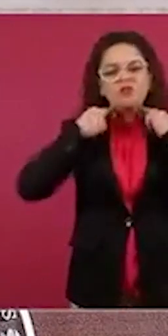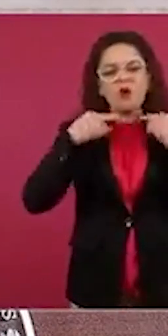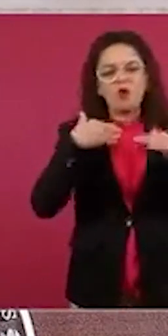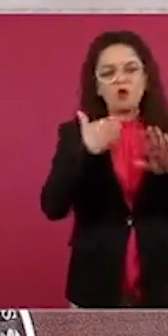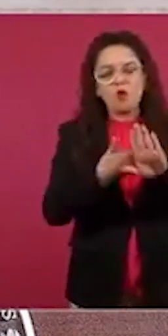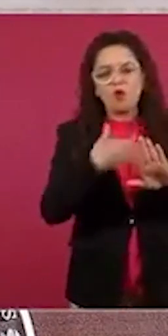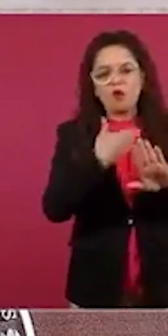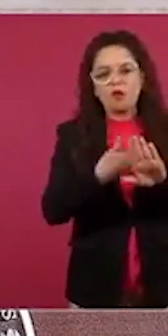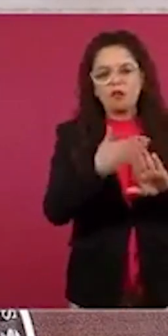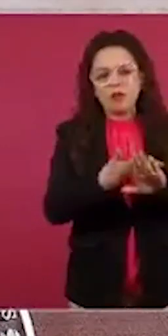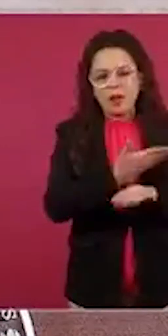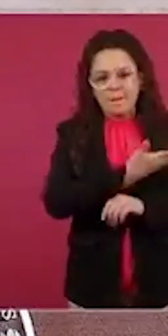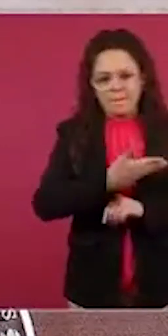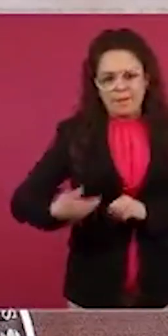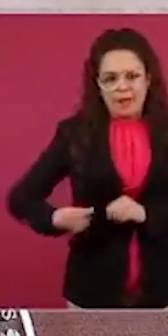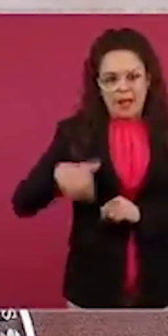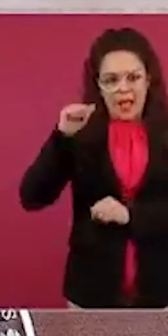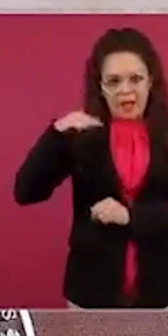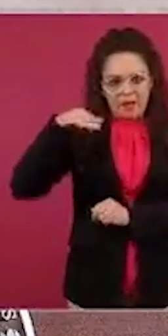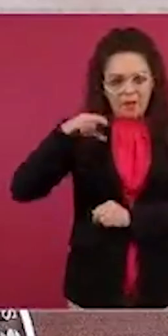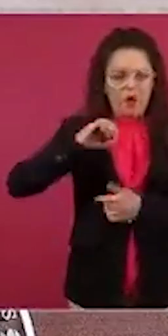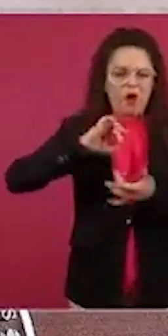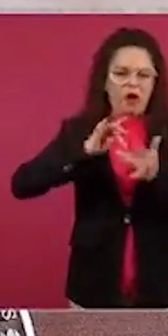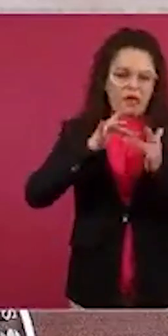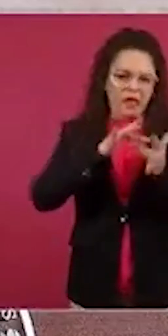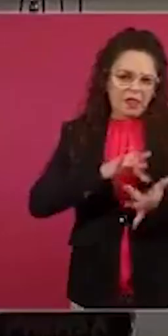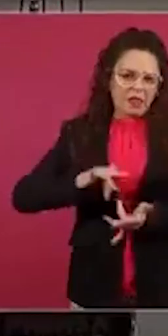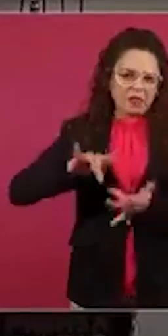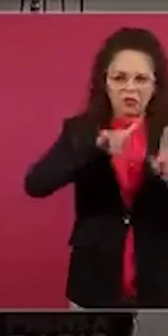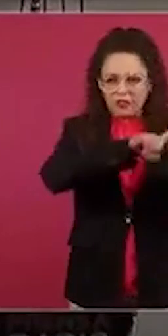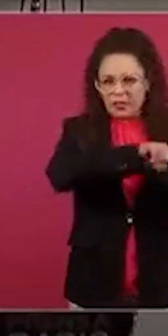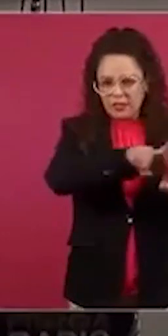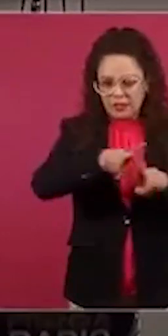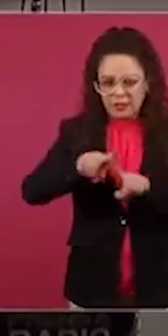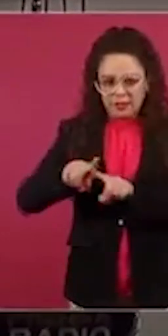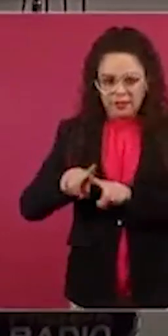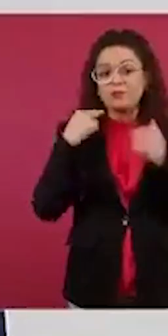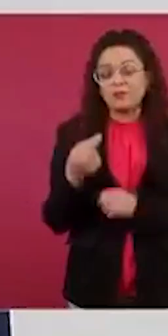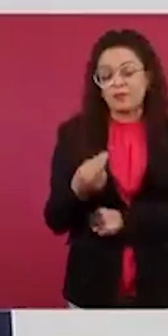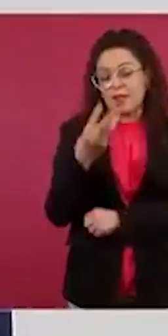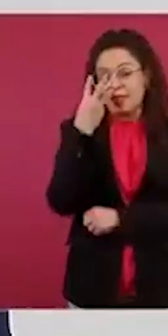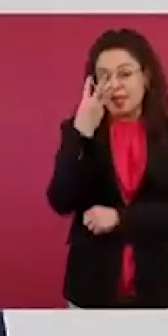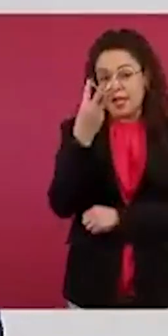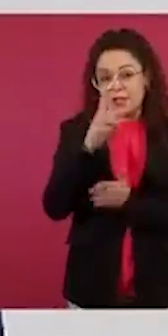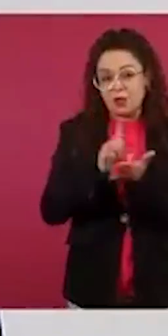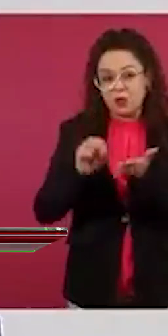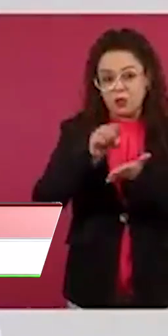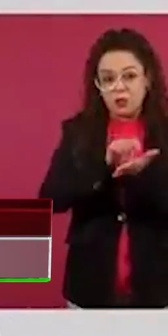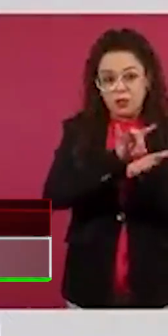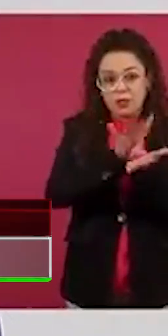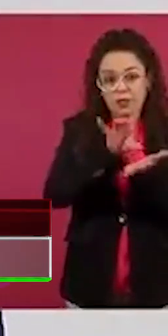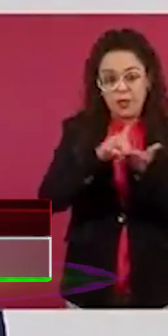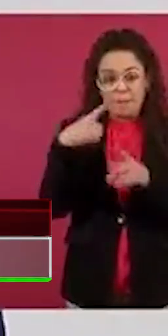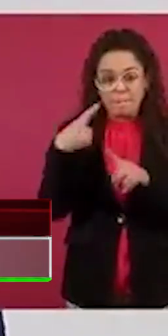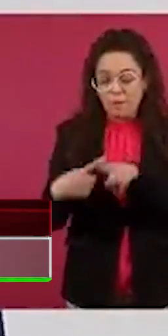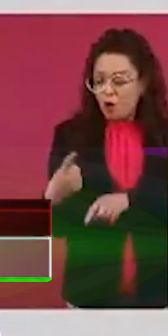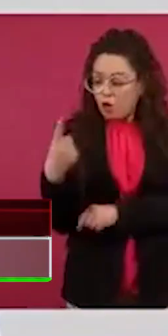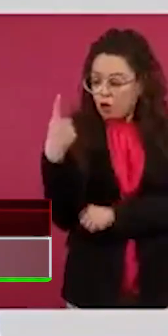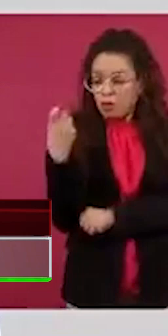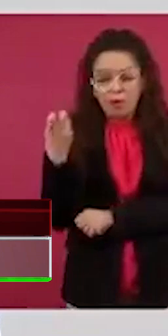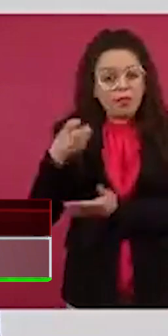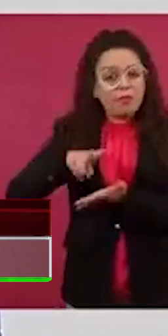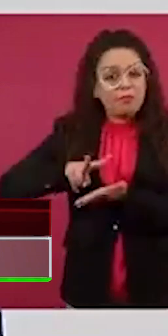en redes sociales son bots y que solo el 10% son cuentas reales ahora una